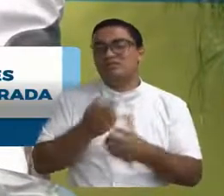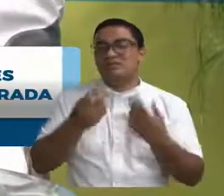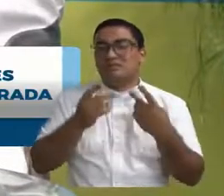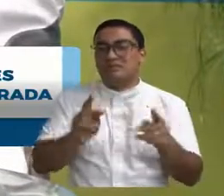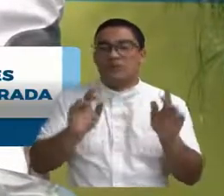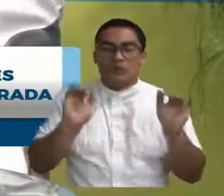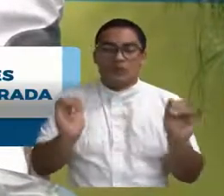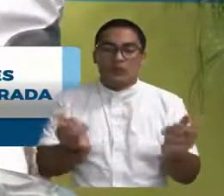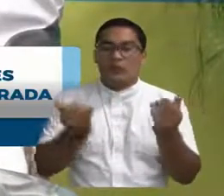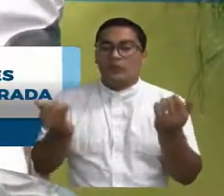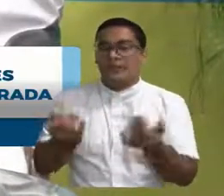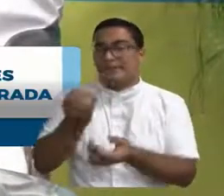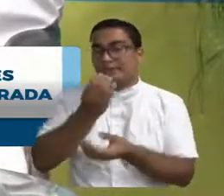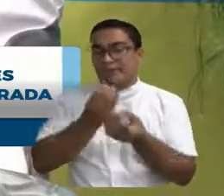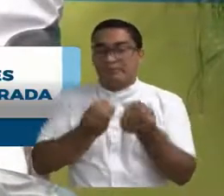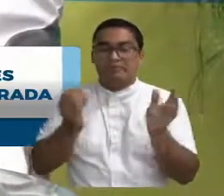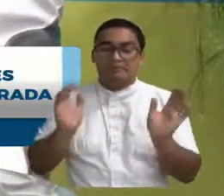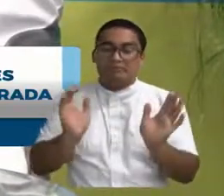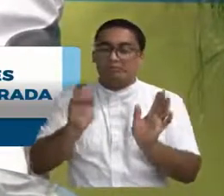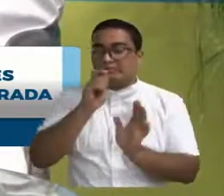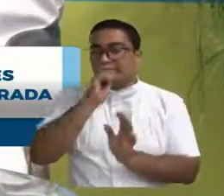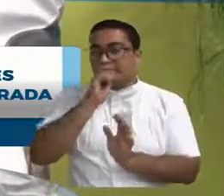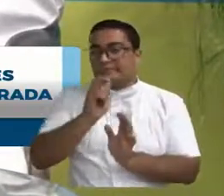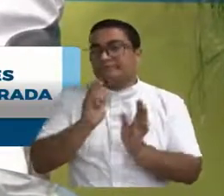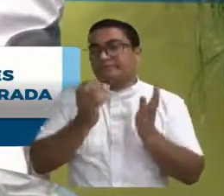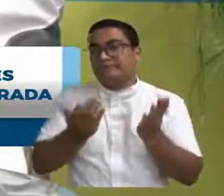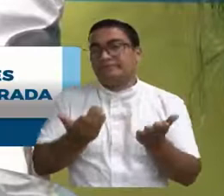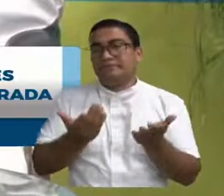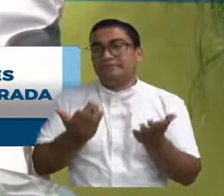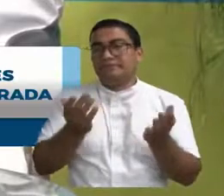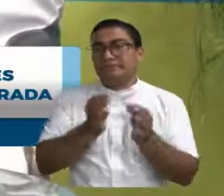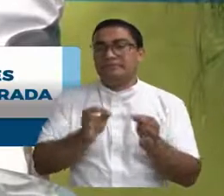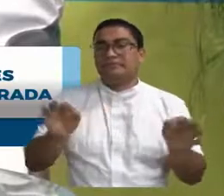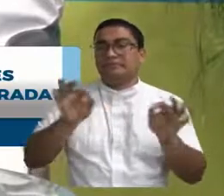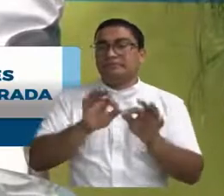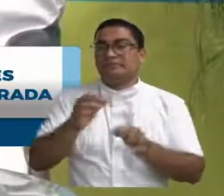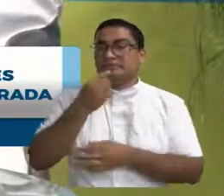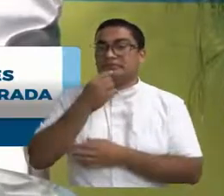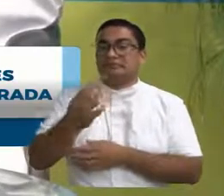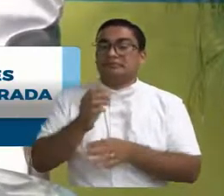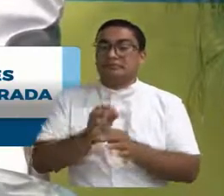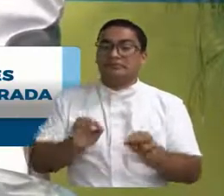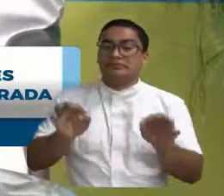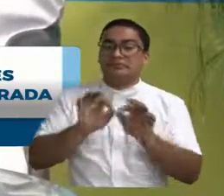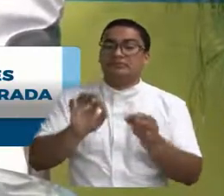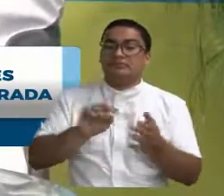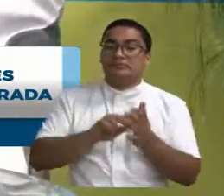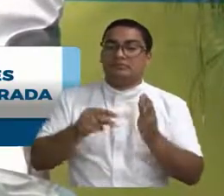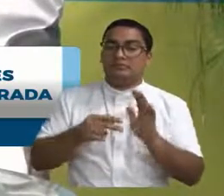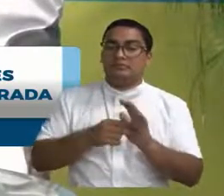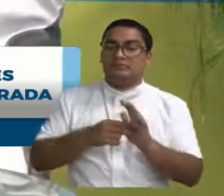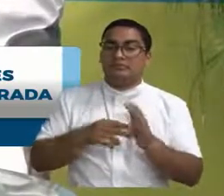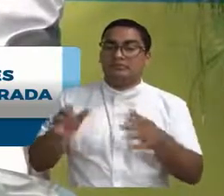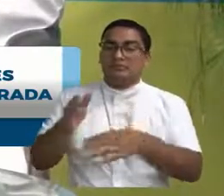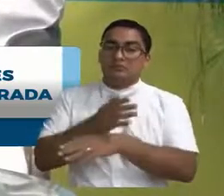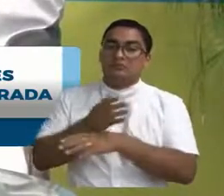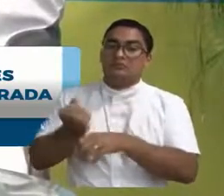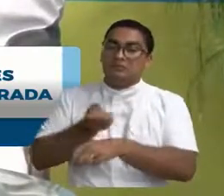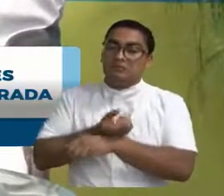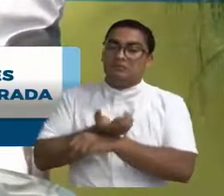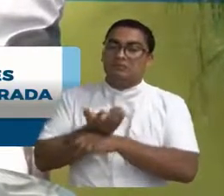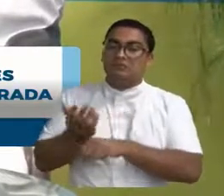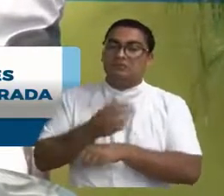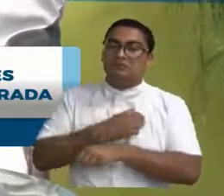juega, que está comiendo, aunque sea comida blanda, pues yo siempre les digo que hay que tener las medidas que siempre en la unidad le hemos recomendado, dar